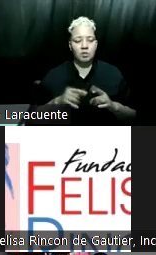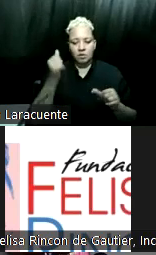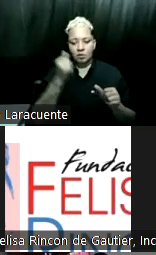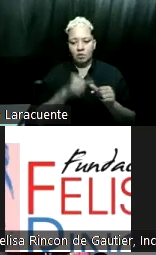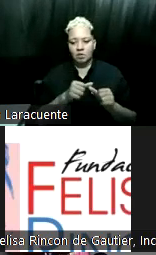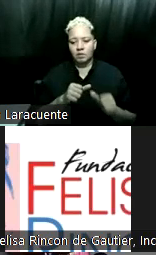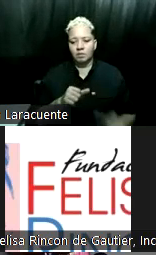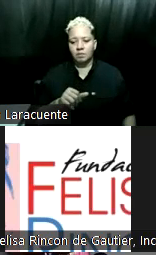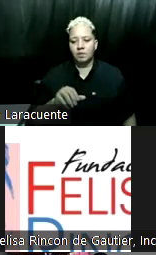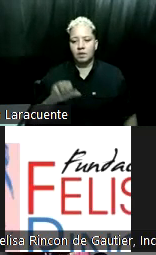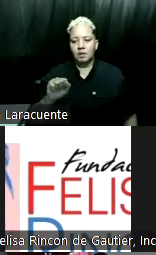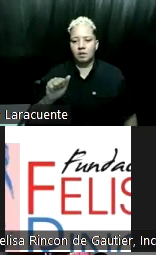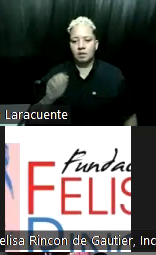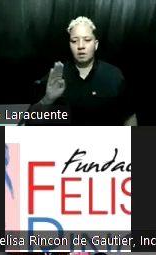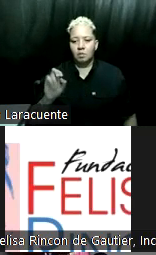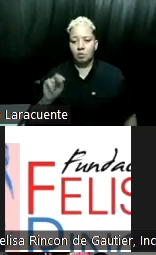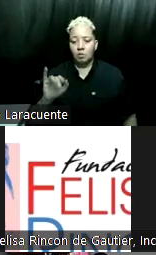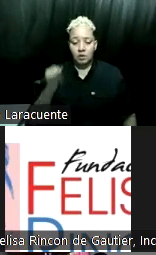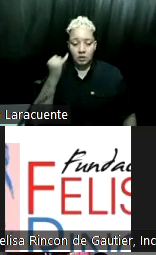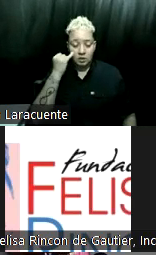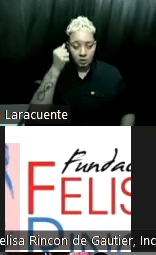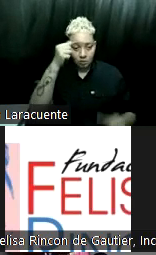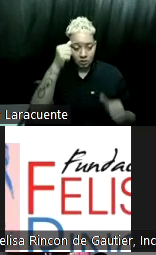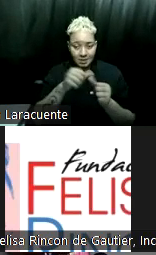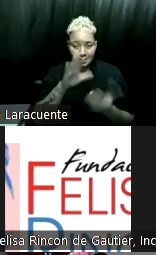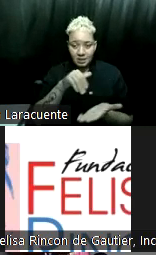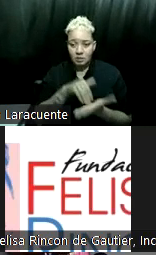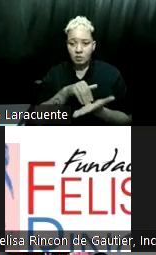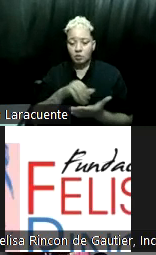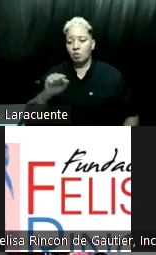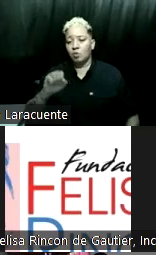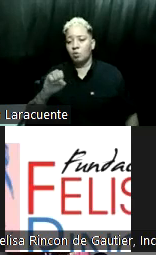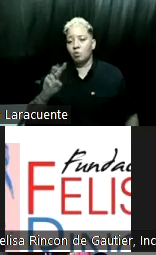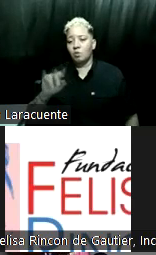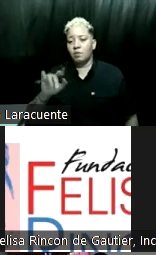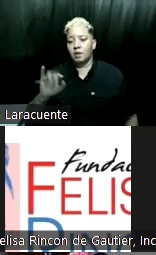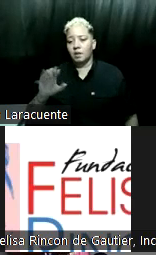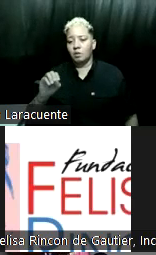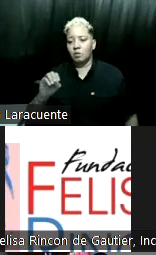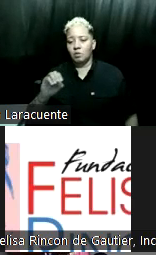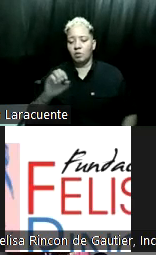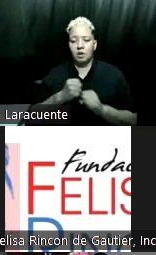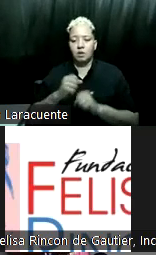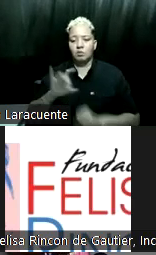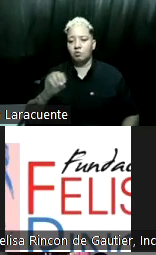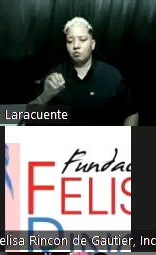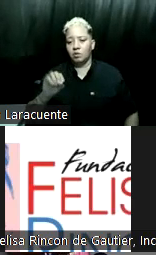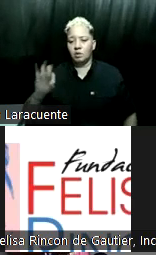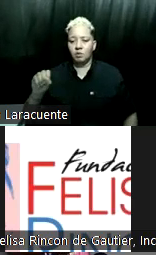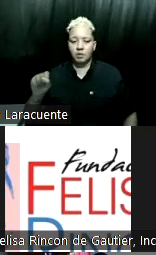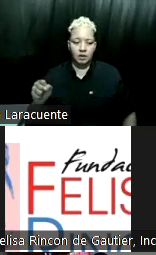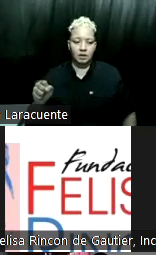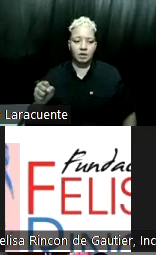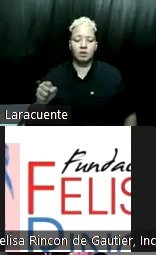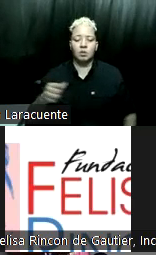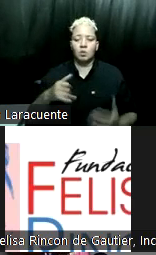Arvida Savoni, si se acuerdan del centro soviético de los años 80, 90, jugó NBA